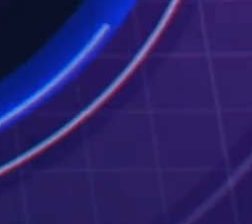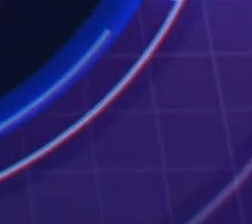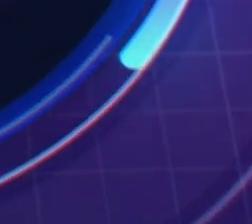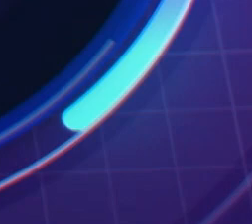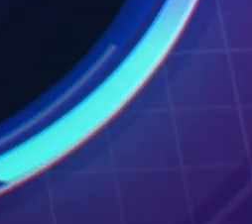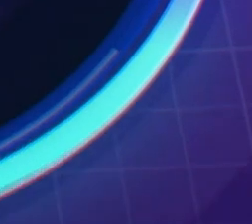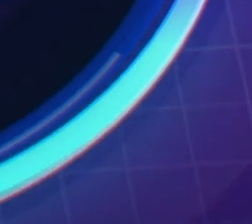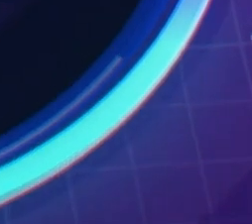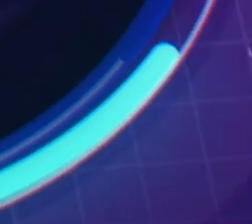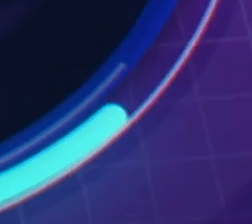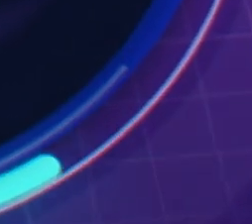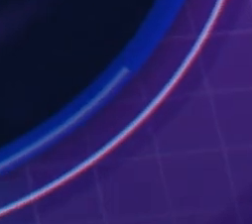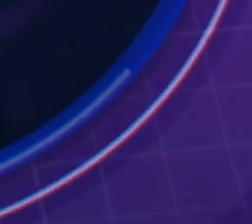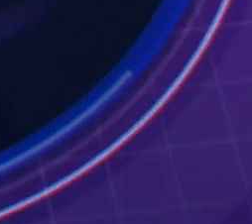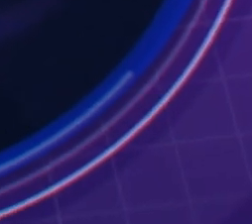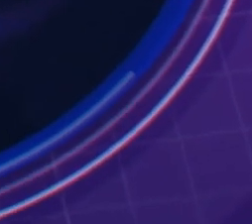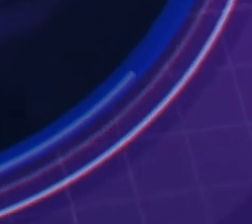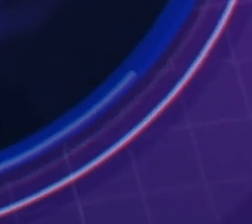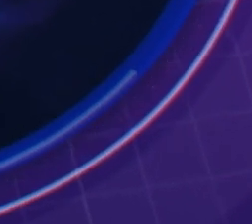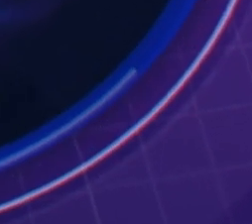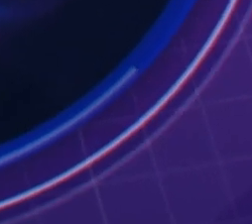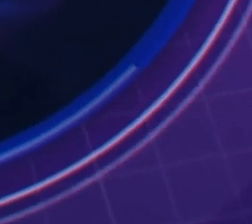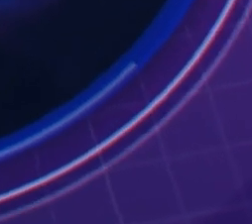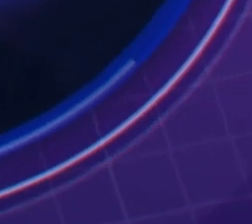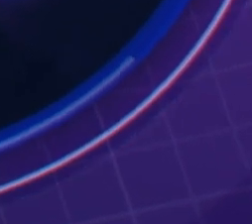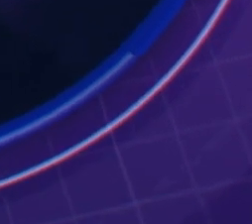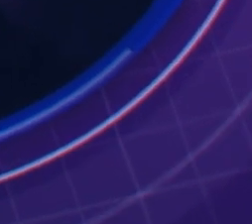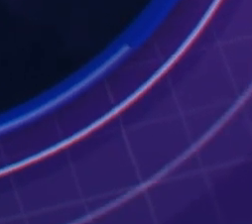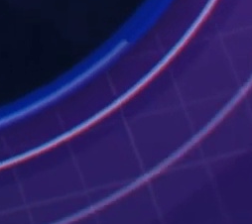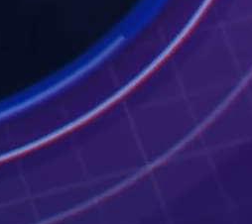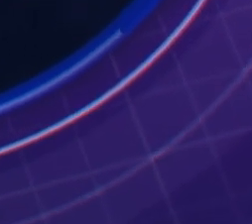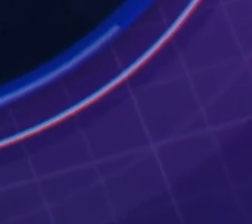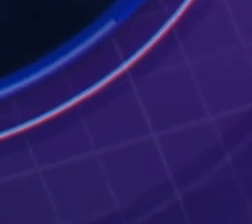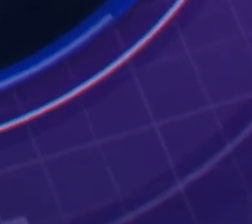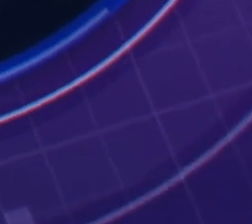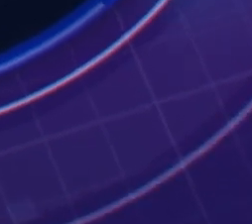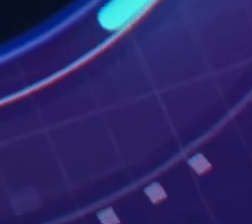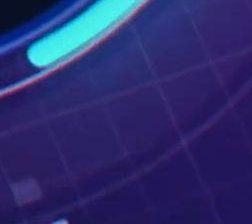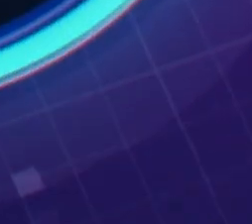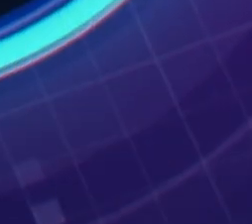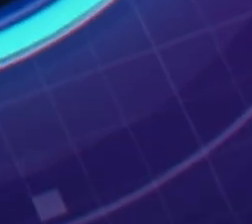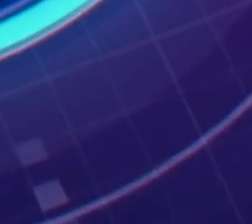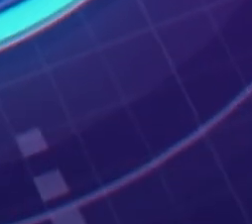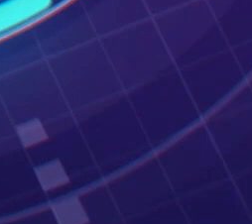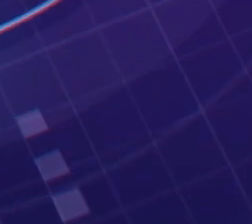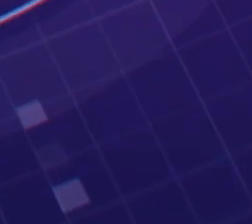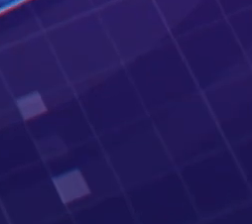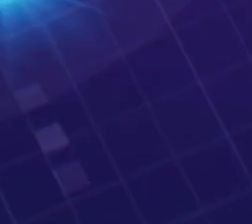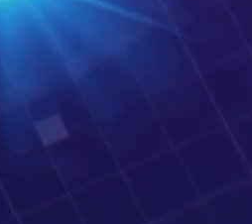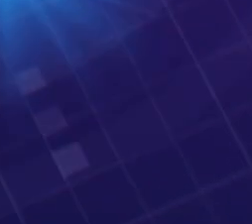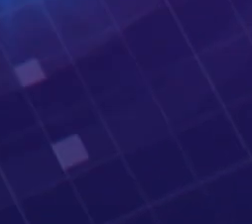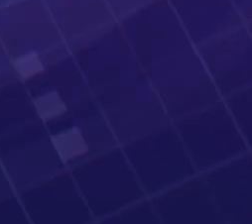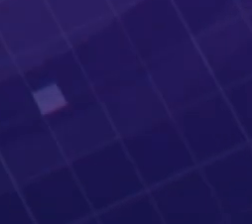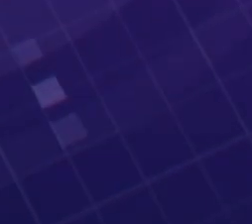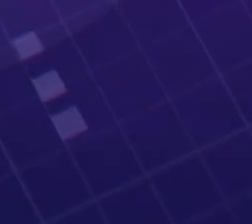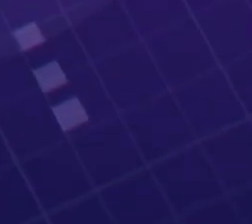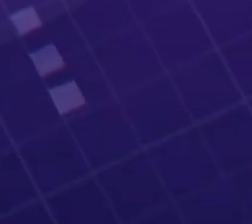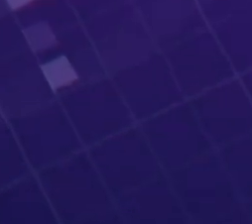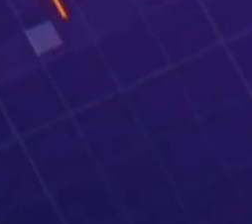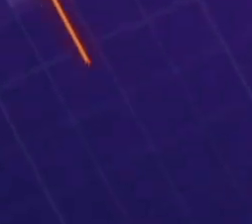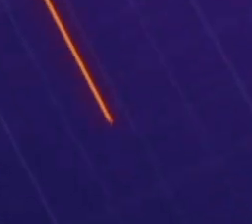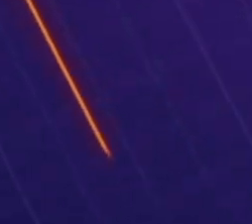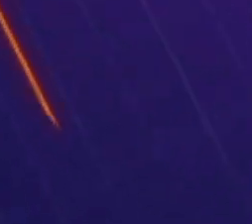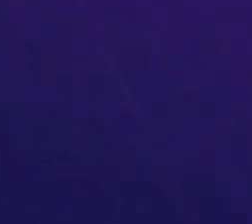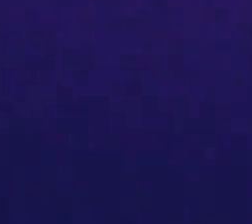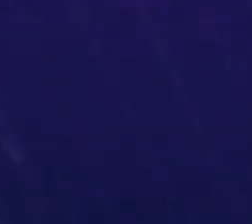sirven para dos cosas promover negocios y todas sus colateral dades e interactuar mediante el servicio que cada una